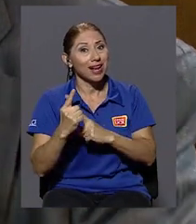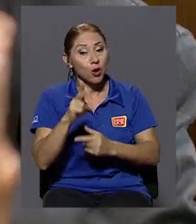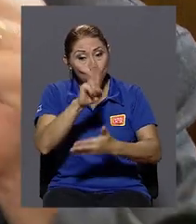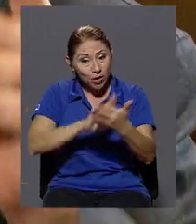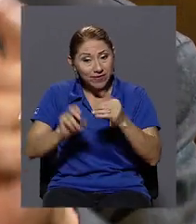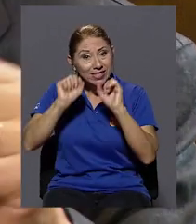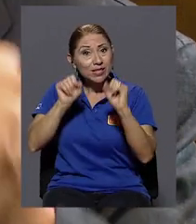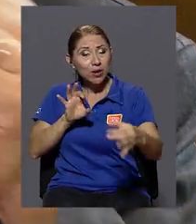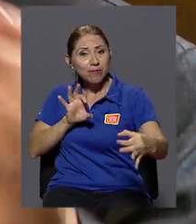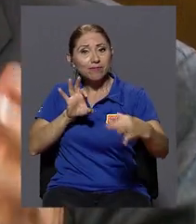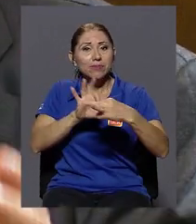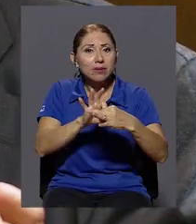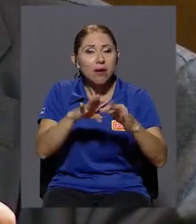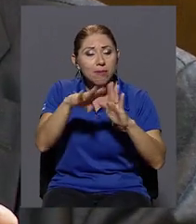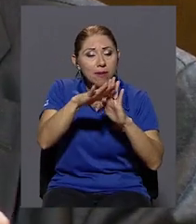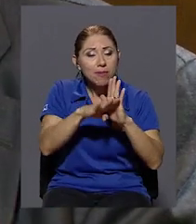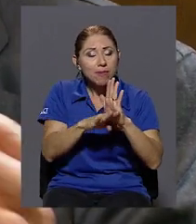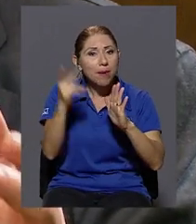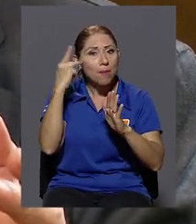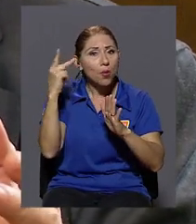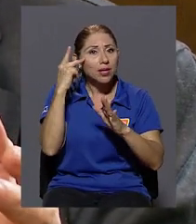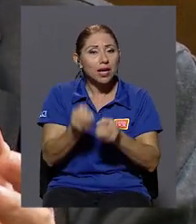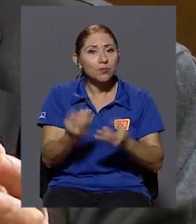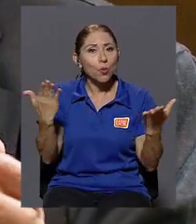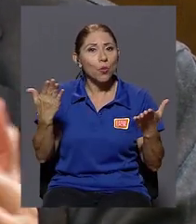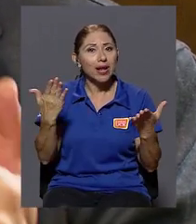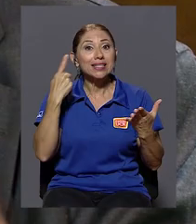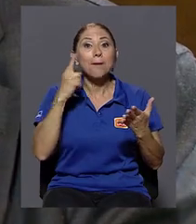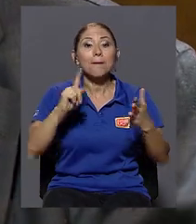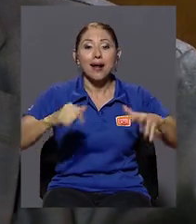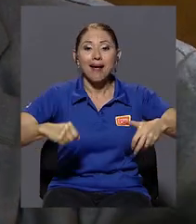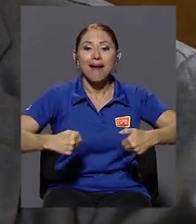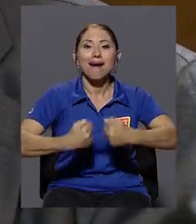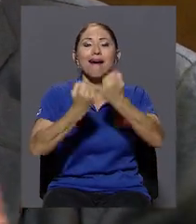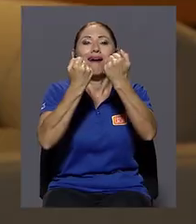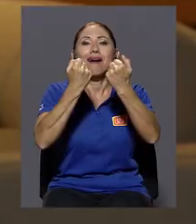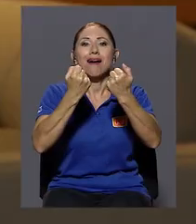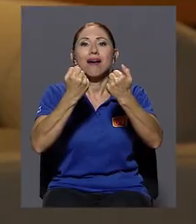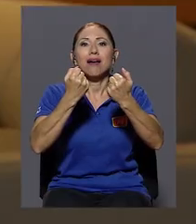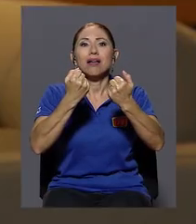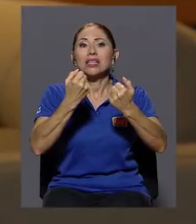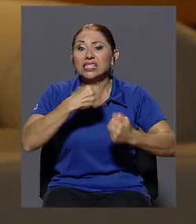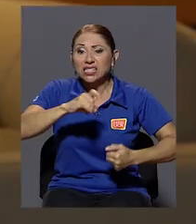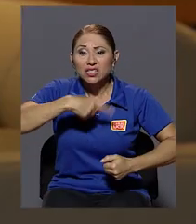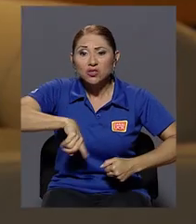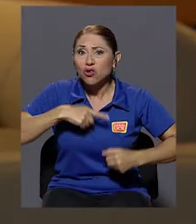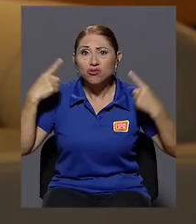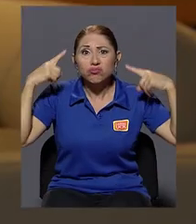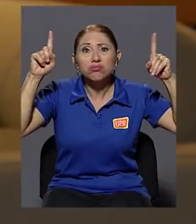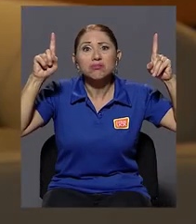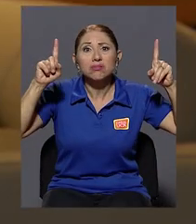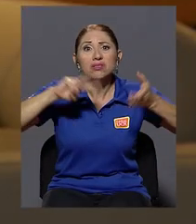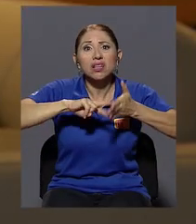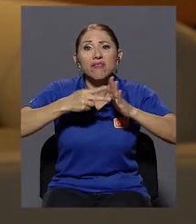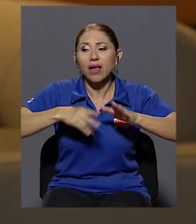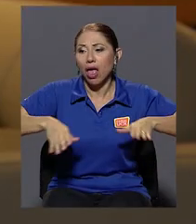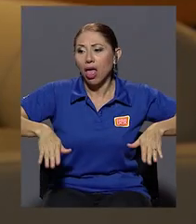públicas de cara a los desafíos que tenemos como región, nuestra tarea va a quedar incompleta. Vamos a hacer